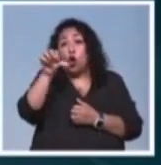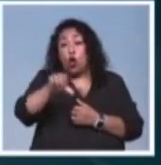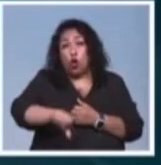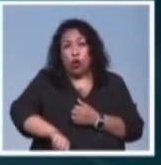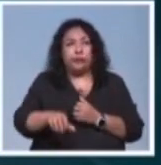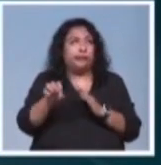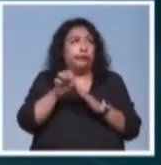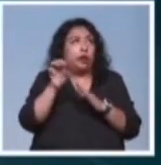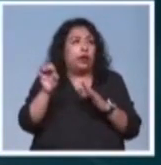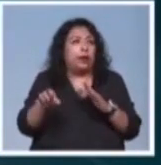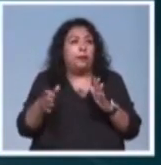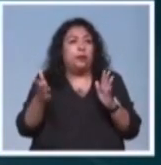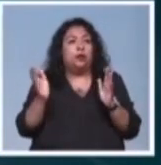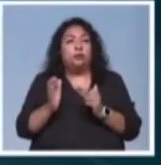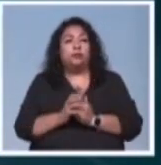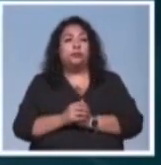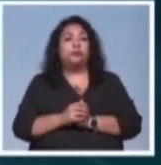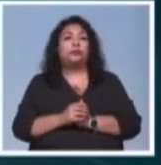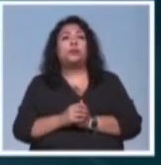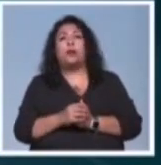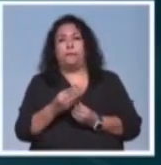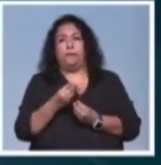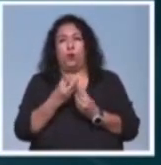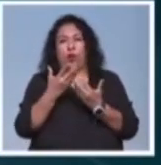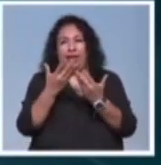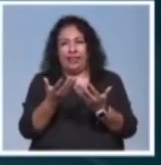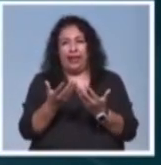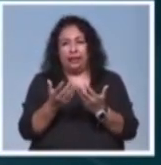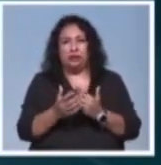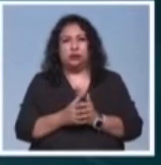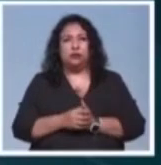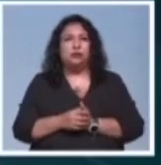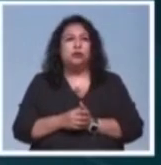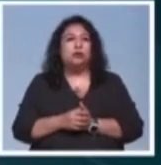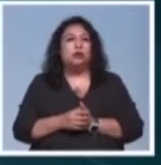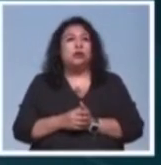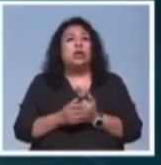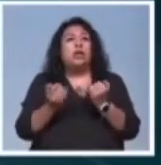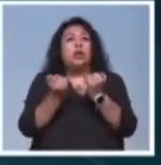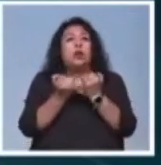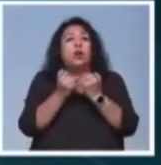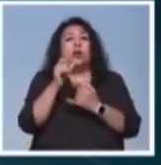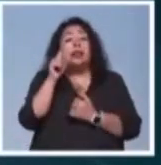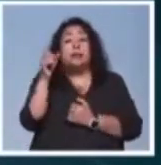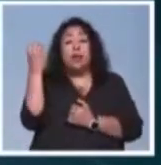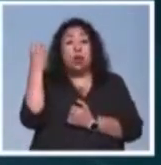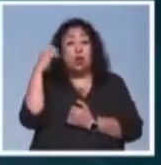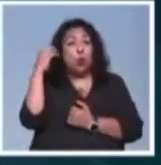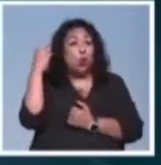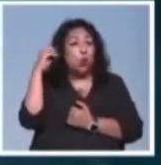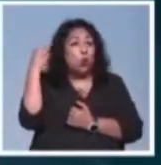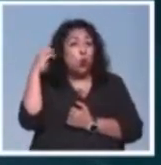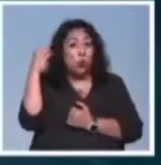actual. Por ejemplo, en unos poetas y como también a